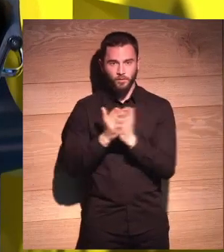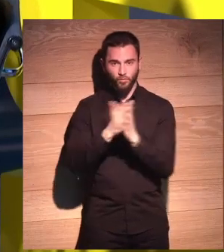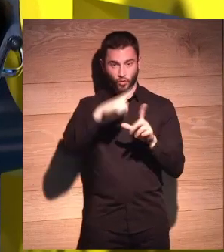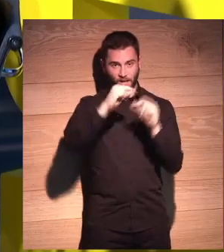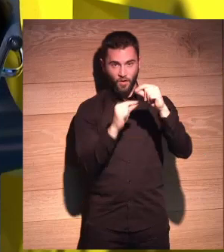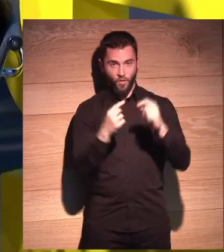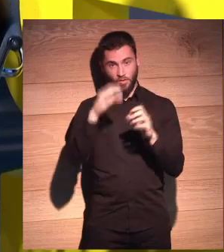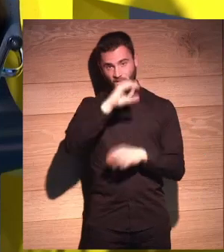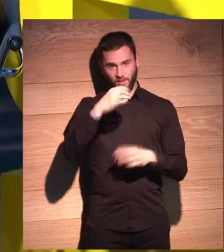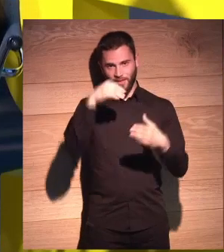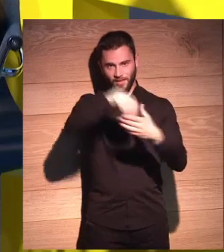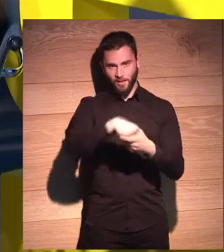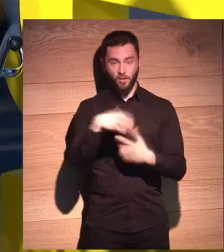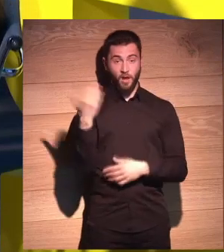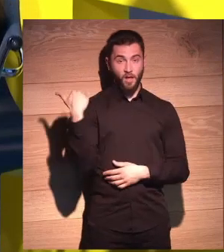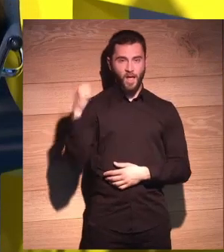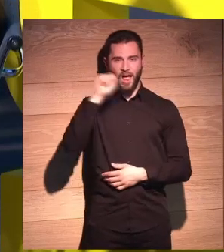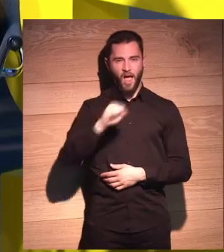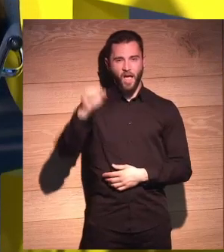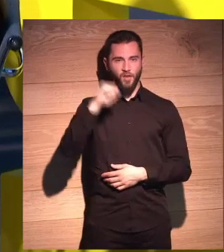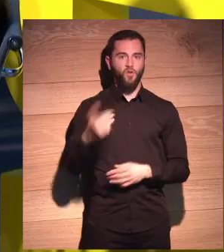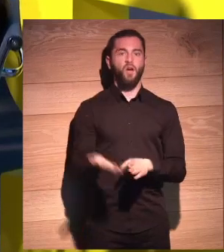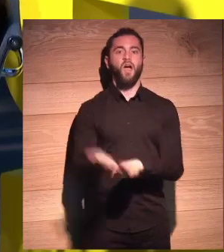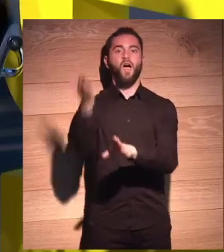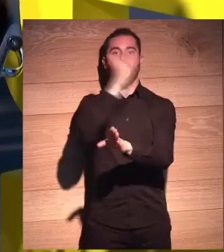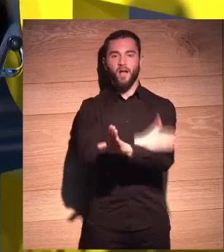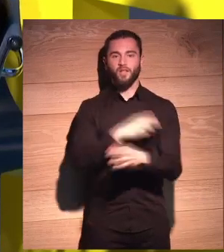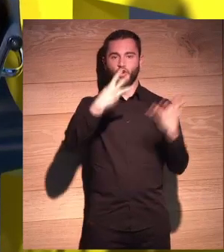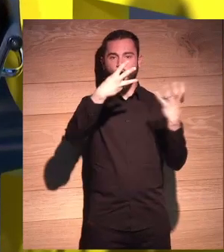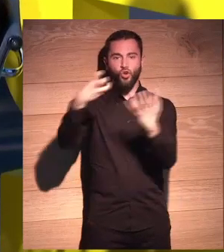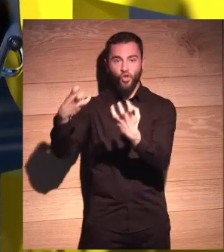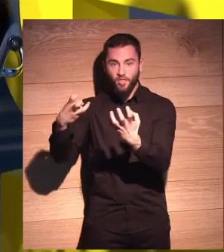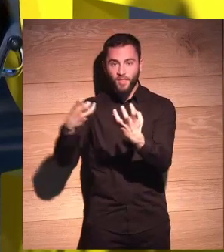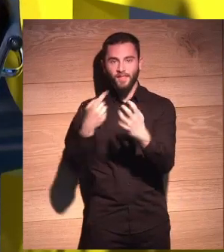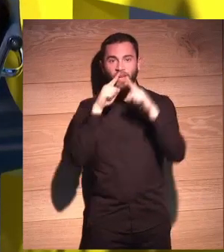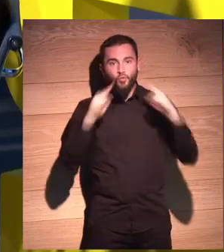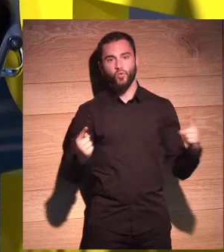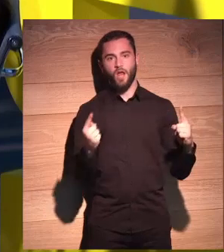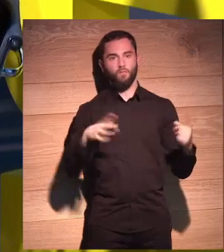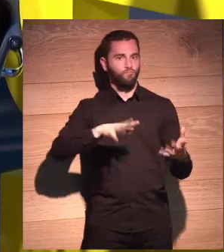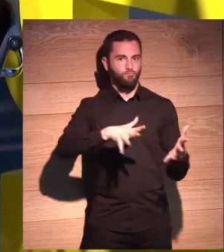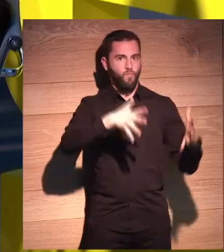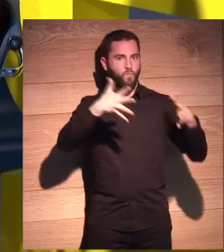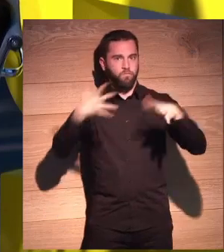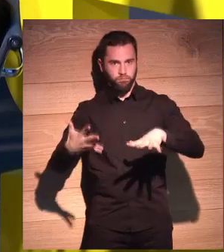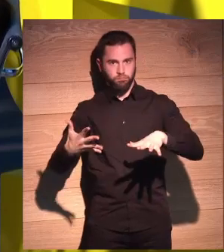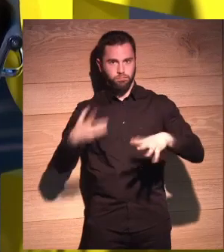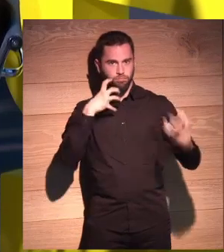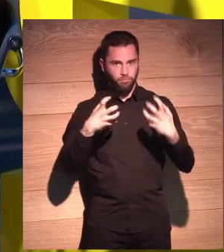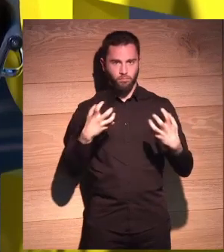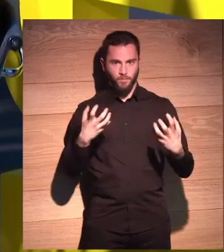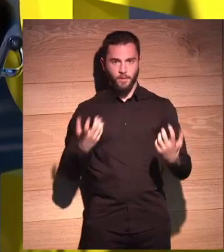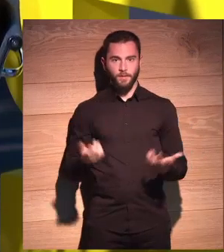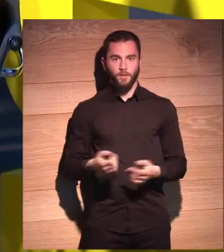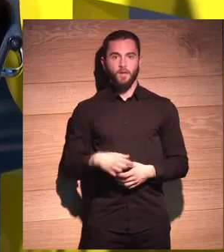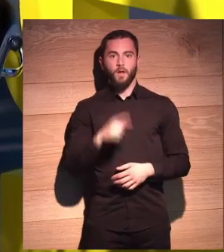que hace muy pocos años pues había 800 al año. Es decir, es un área en expansión, se ha perdido el tabú,